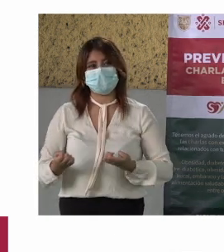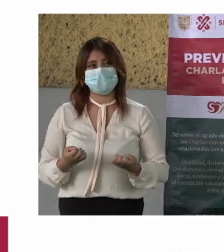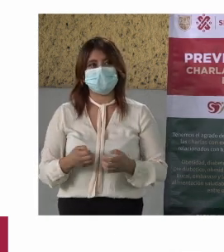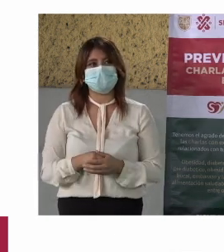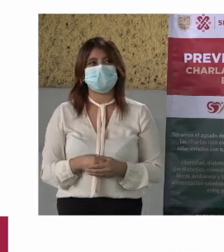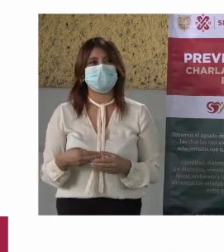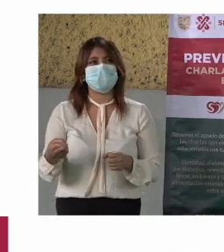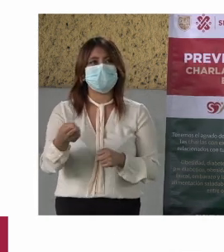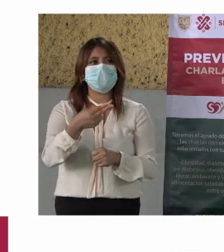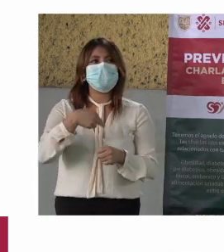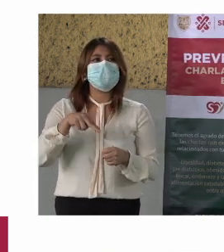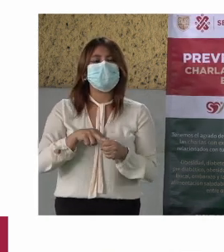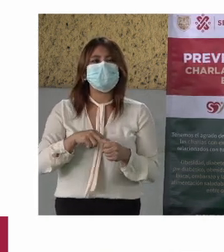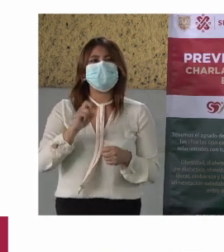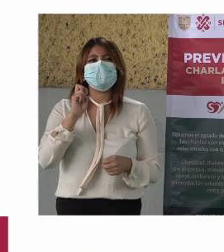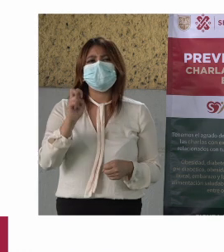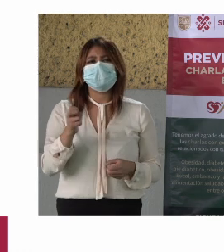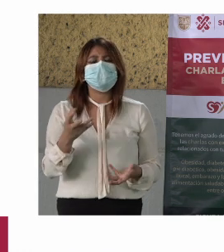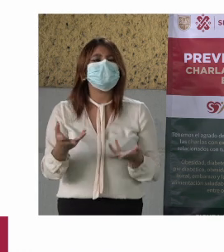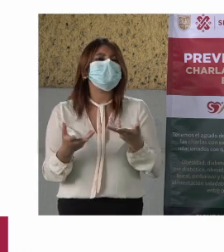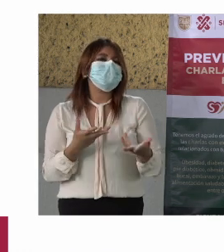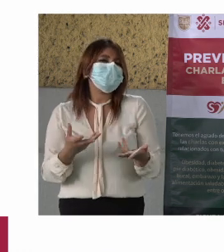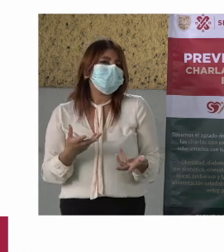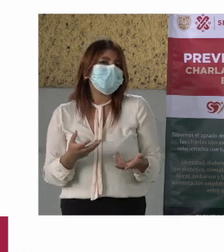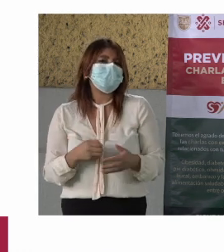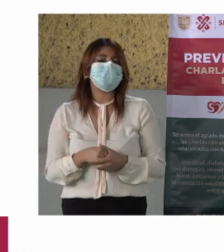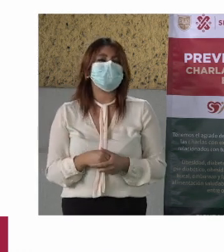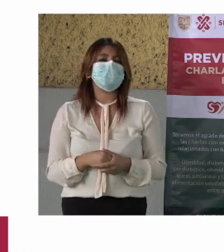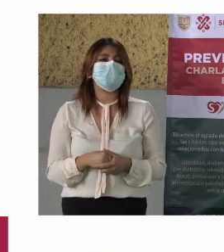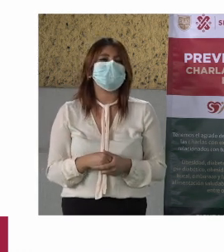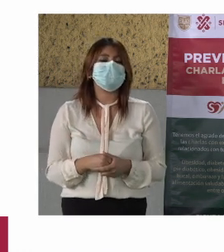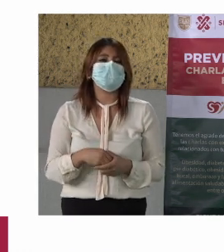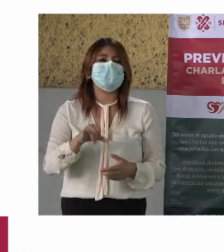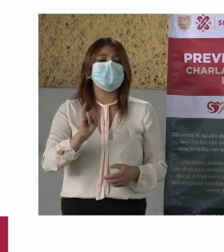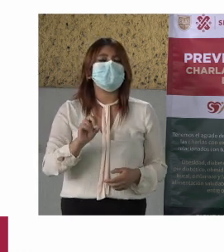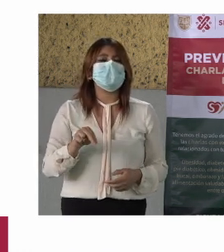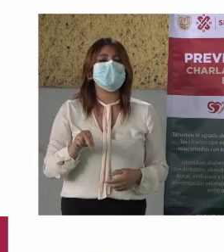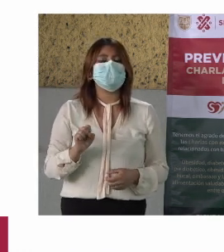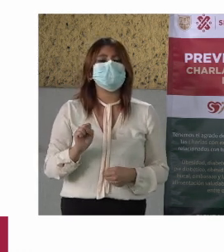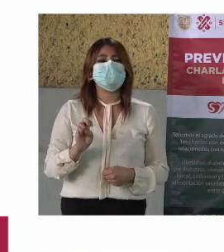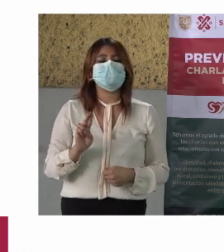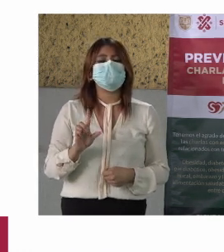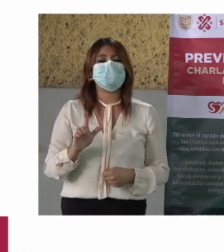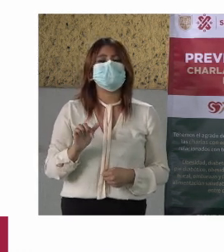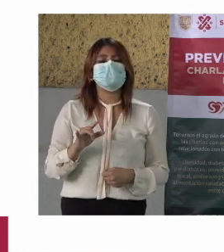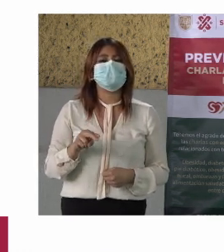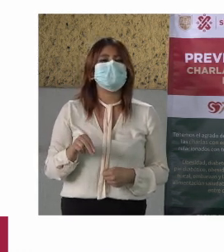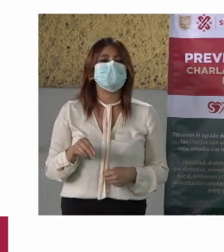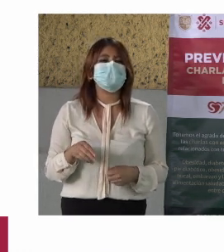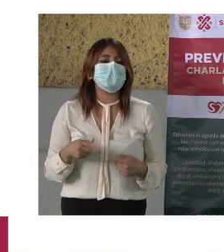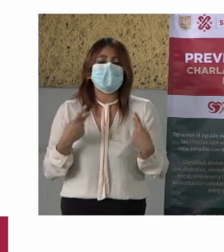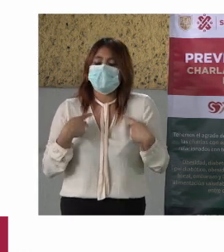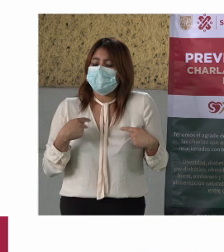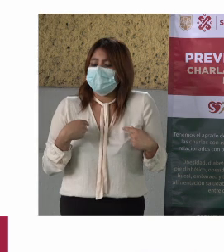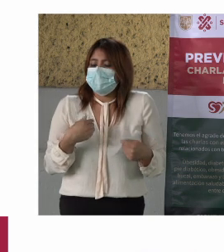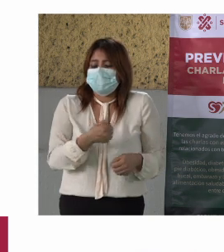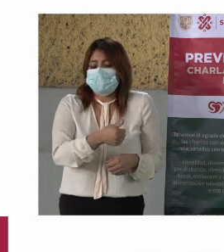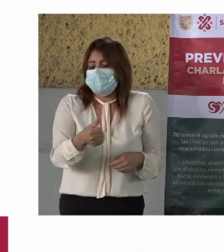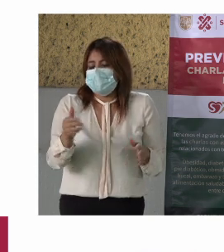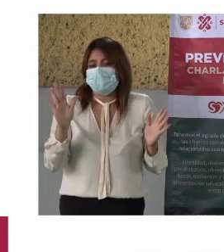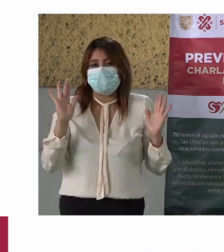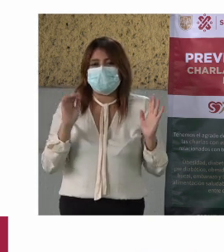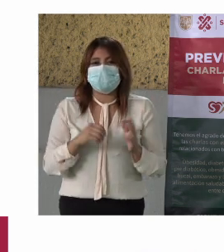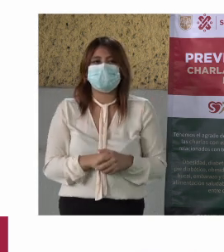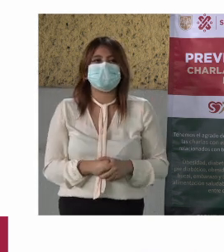normalmente esto es lo que va a estar haciendo la insulina en cualquier persona. ¿En quién vamos